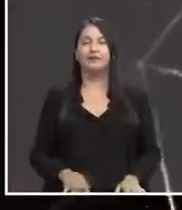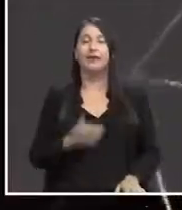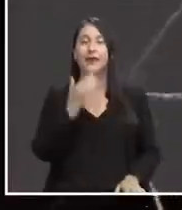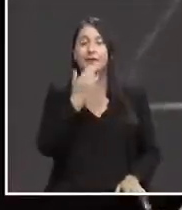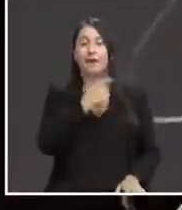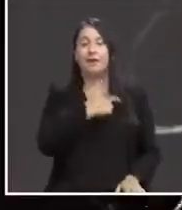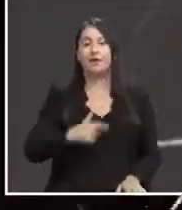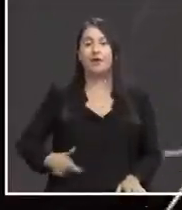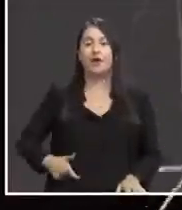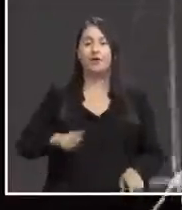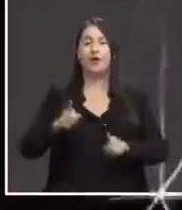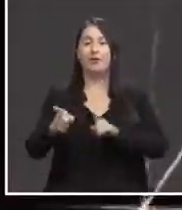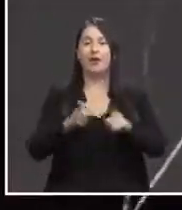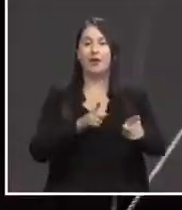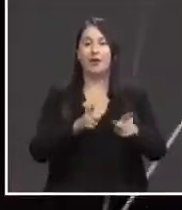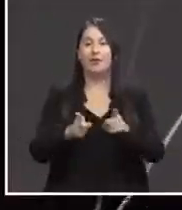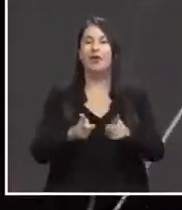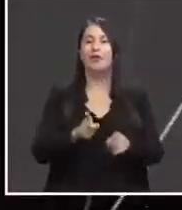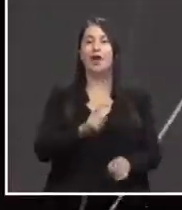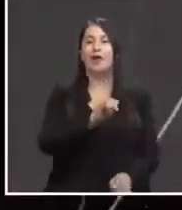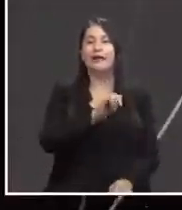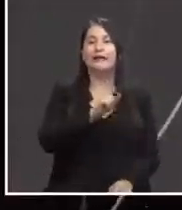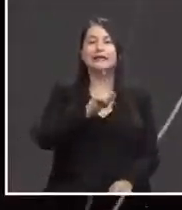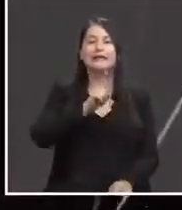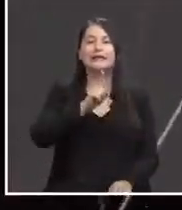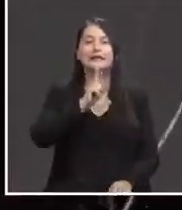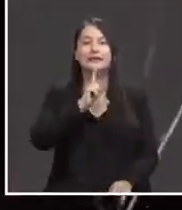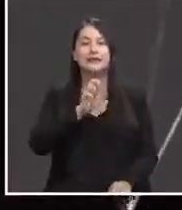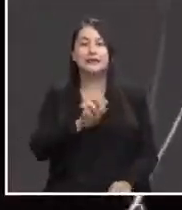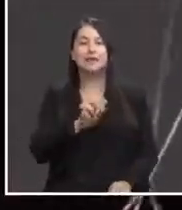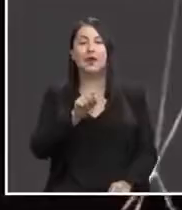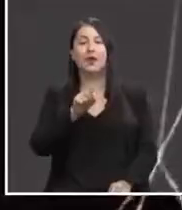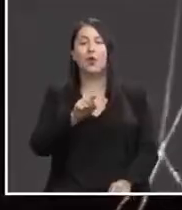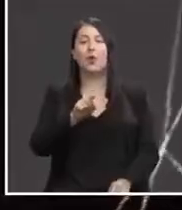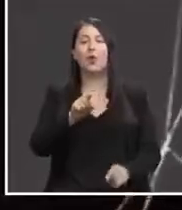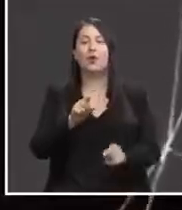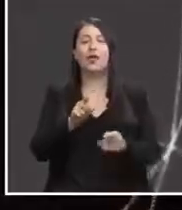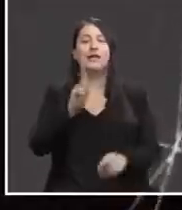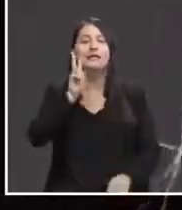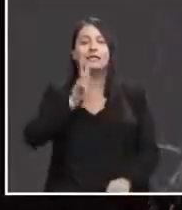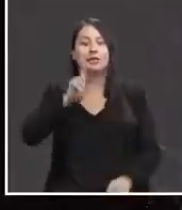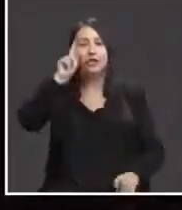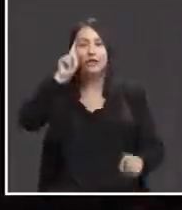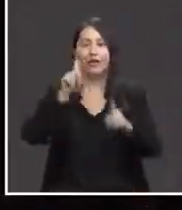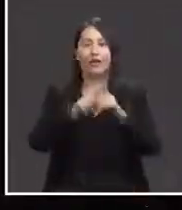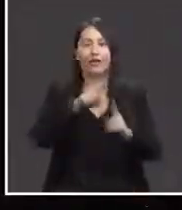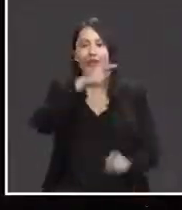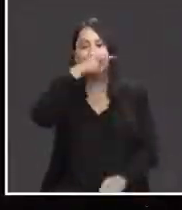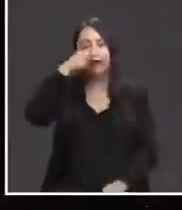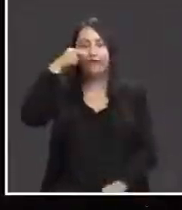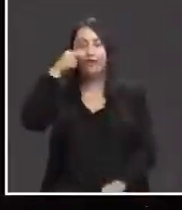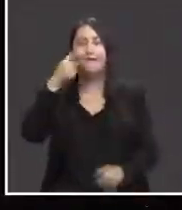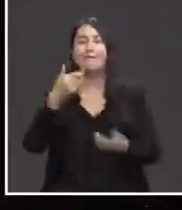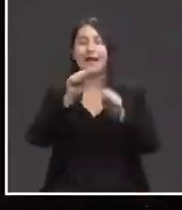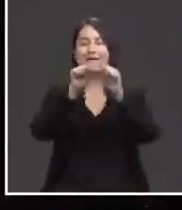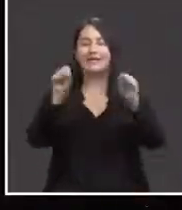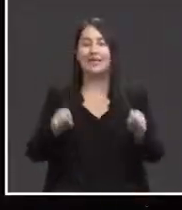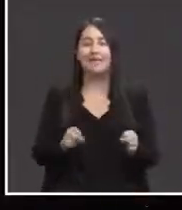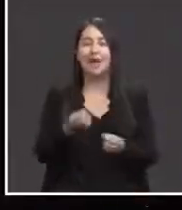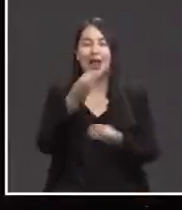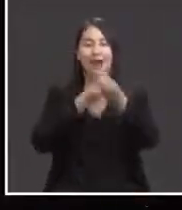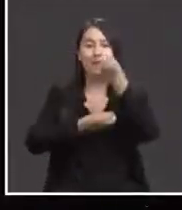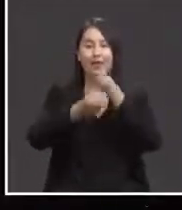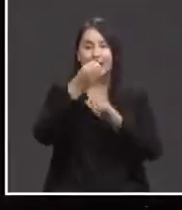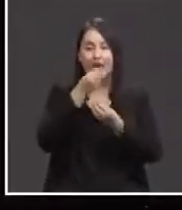presidenta ejecutiva de EAT, una plataforma global sin fines de lucro para la transformación del sistema alimentario basado en